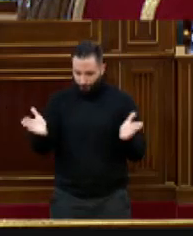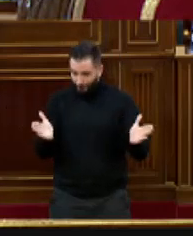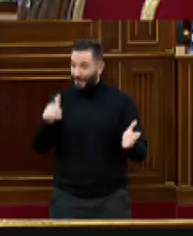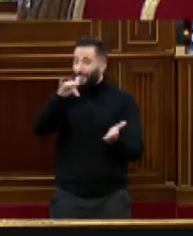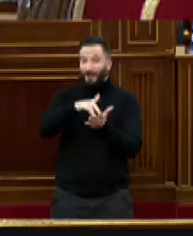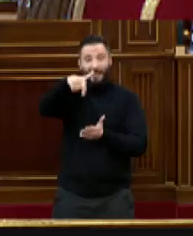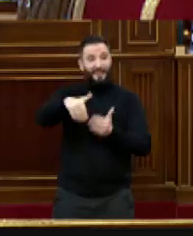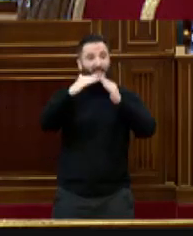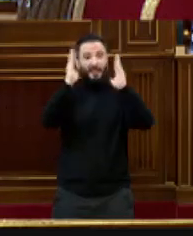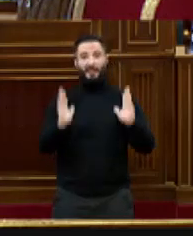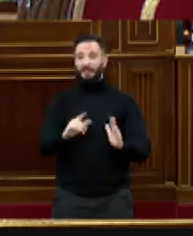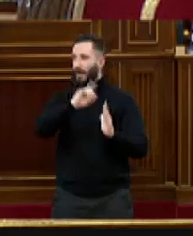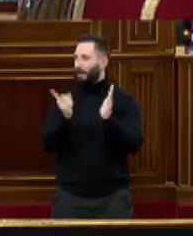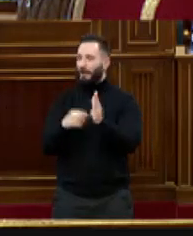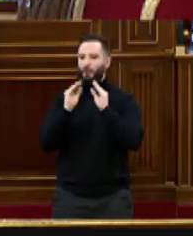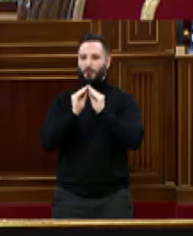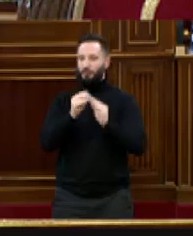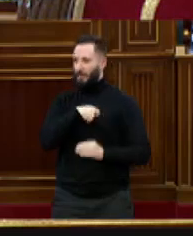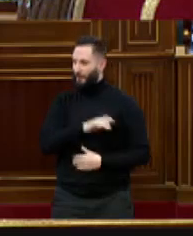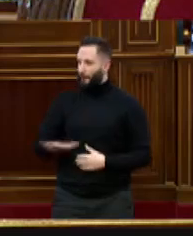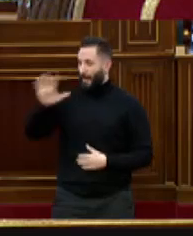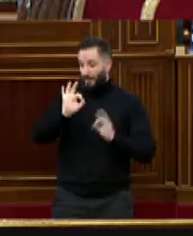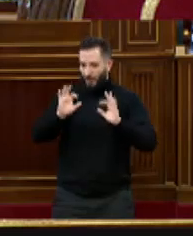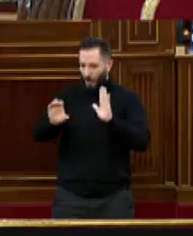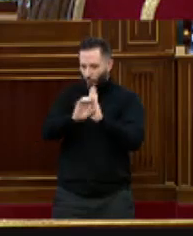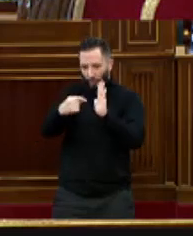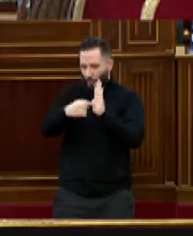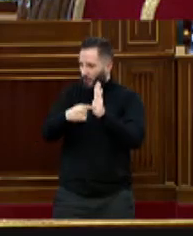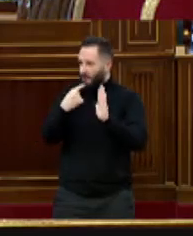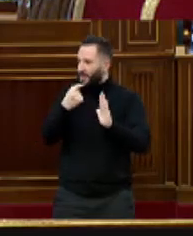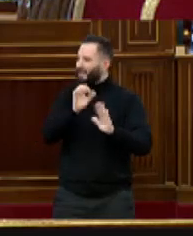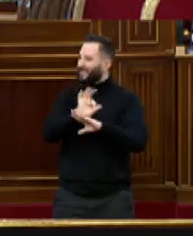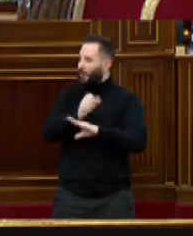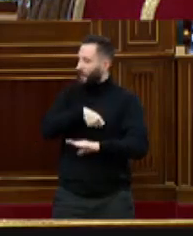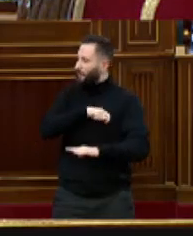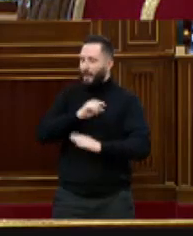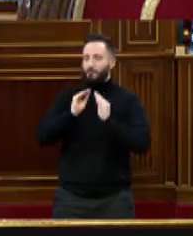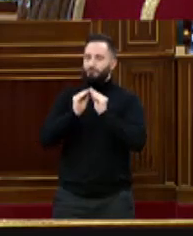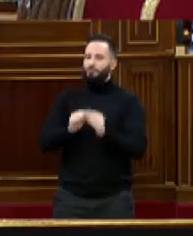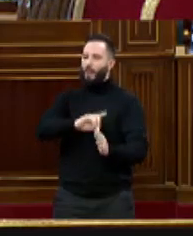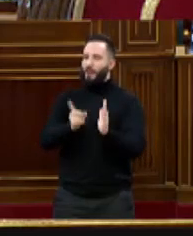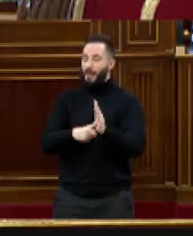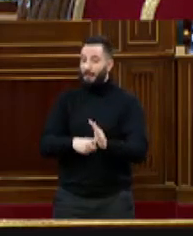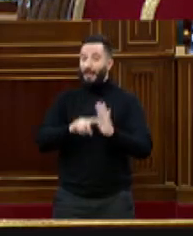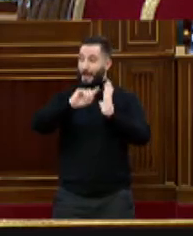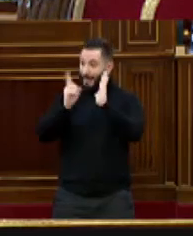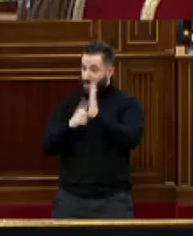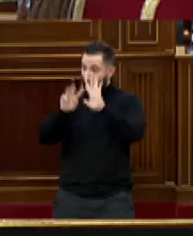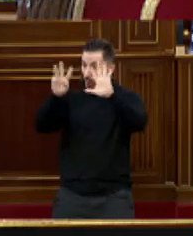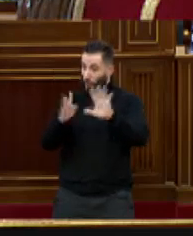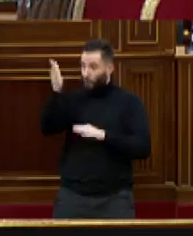con legisladoras de nuestro país según la constitución en el senado de España y la ley 8